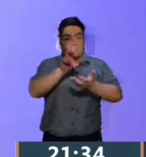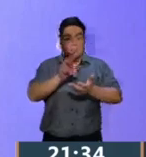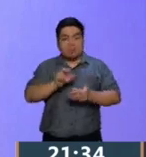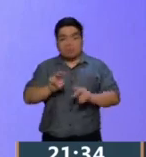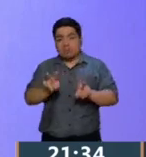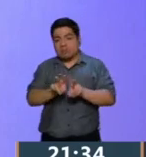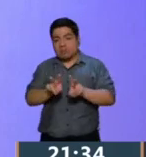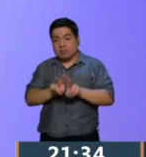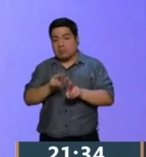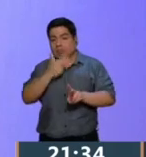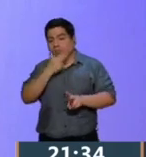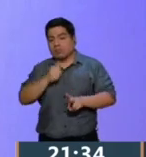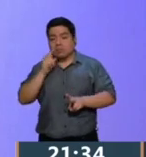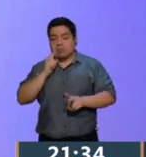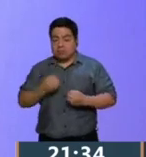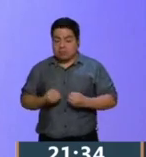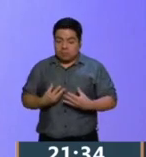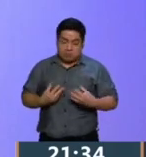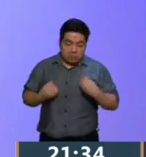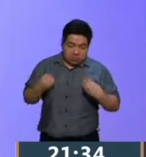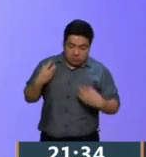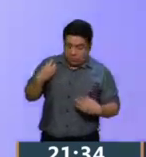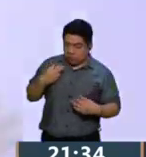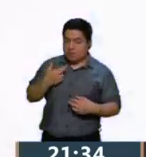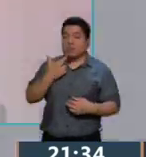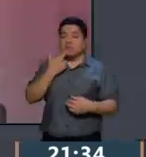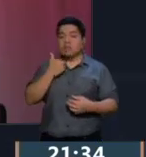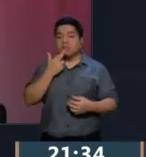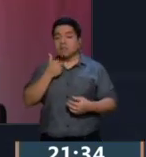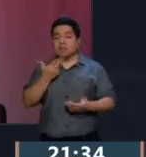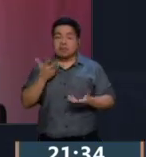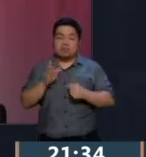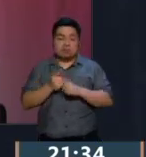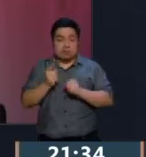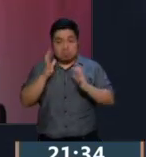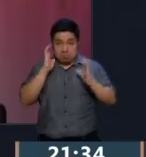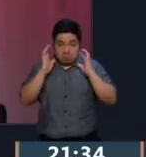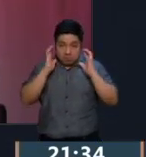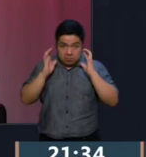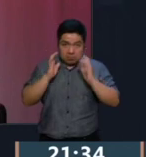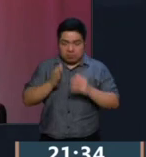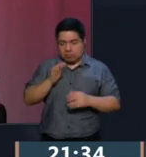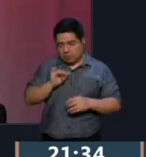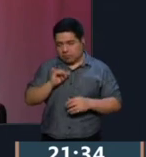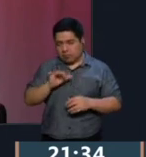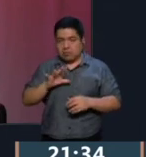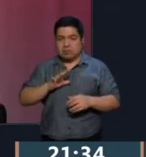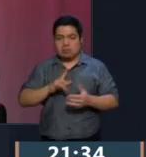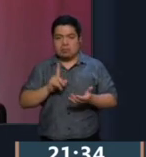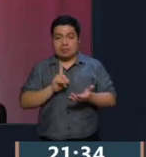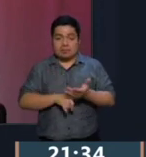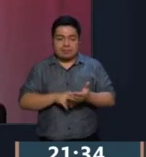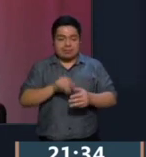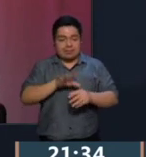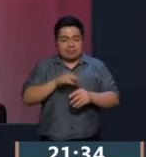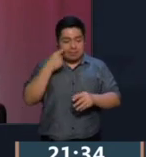debe invertir, hoy a los vecinos y a las vecinas les salen salpullidos, les salen cositas por bañarse con agua